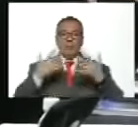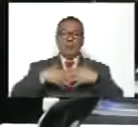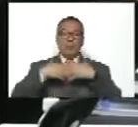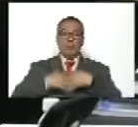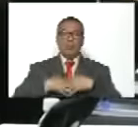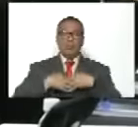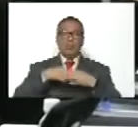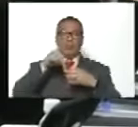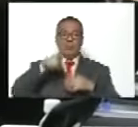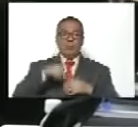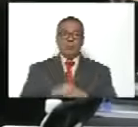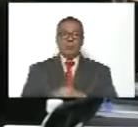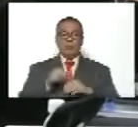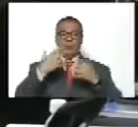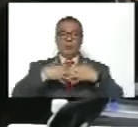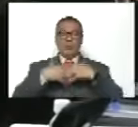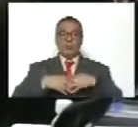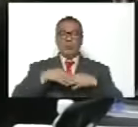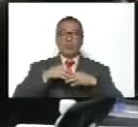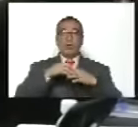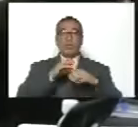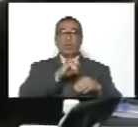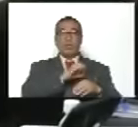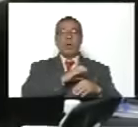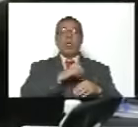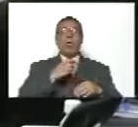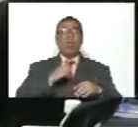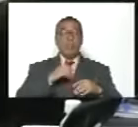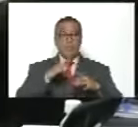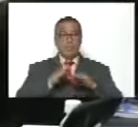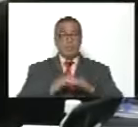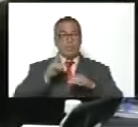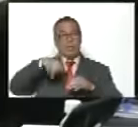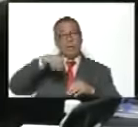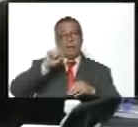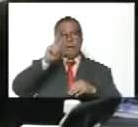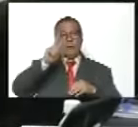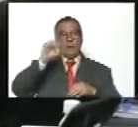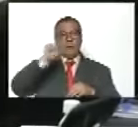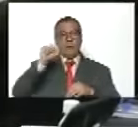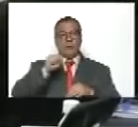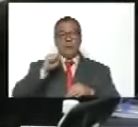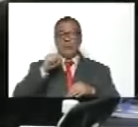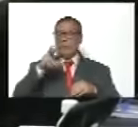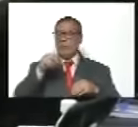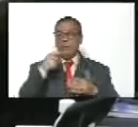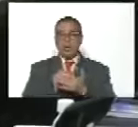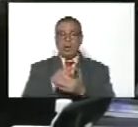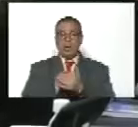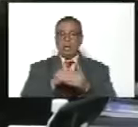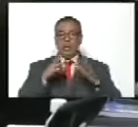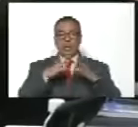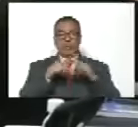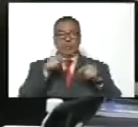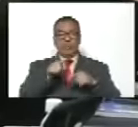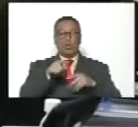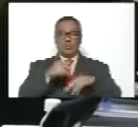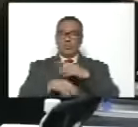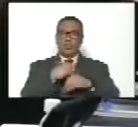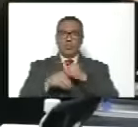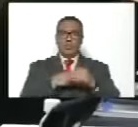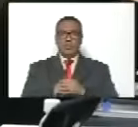de Canadá, una empresa de Canadá demanda a PDVSA por impagos cuando todas estas